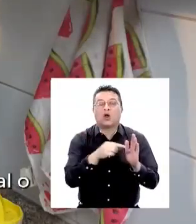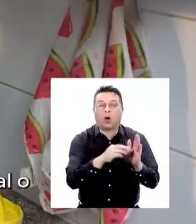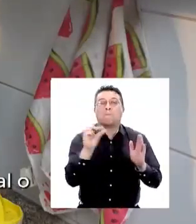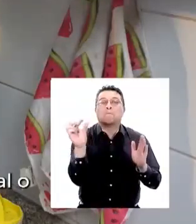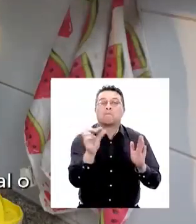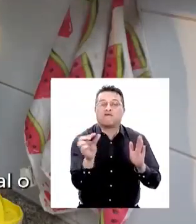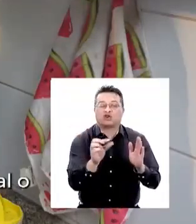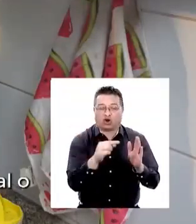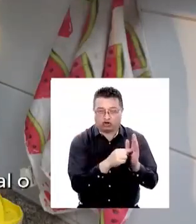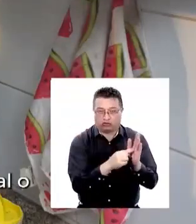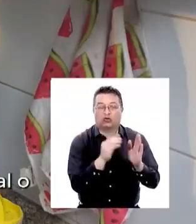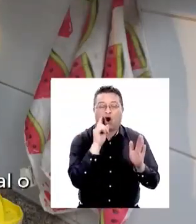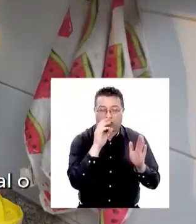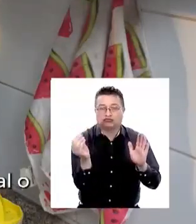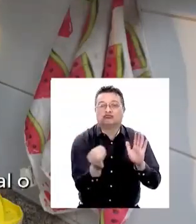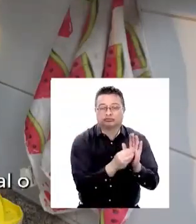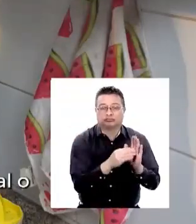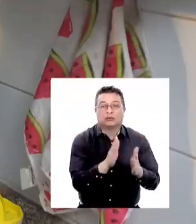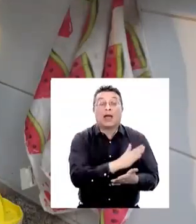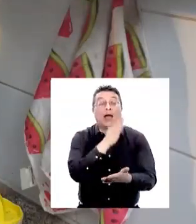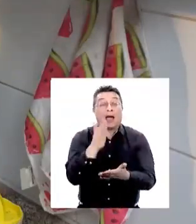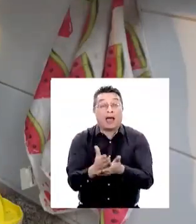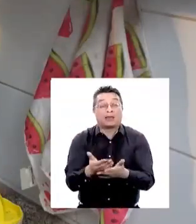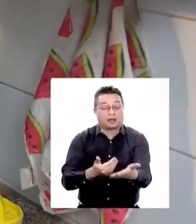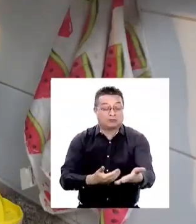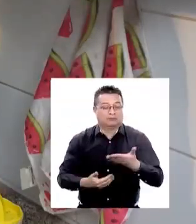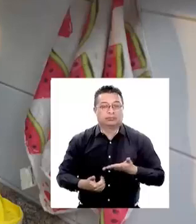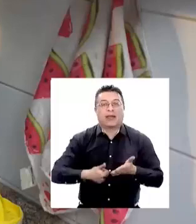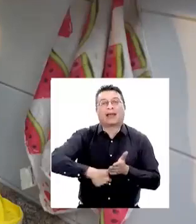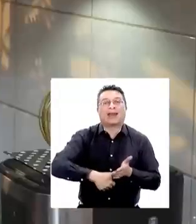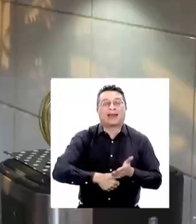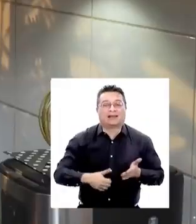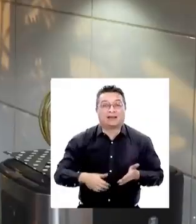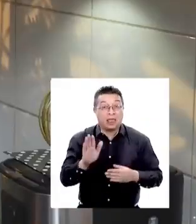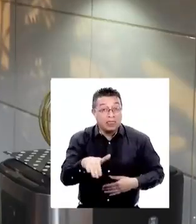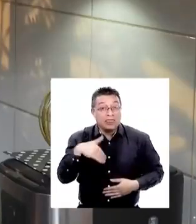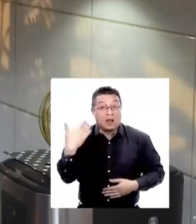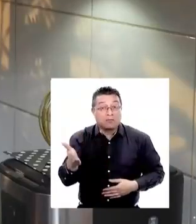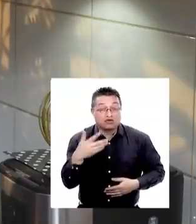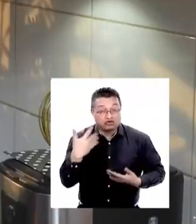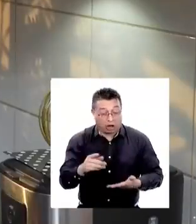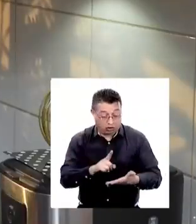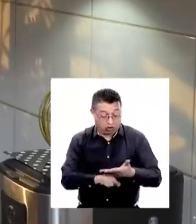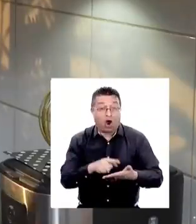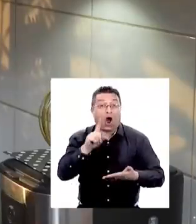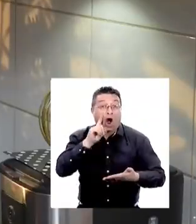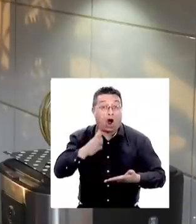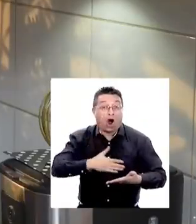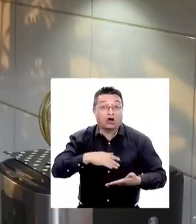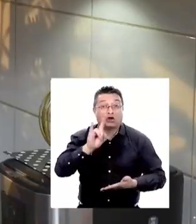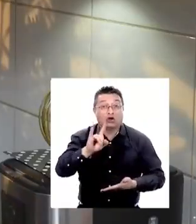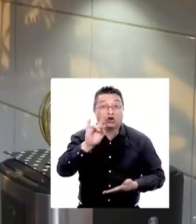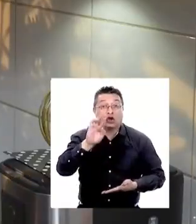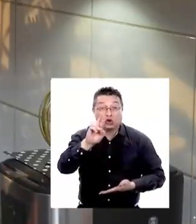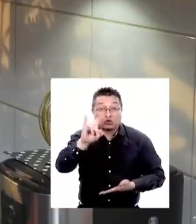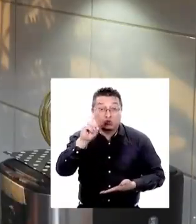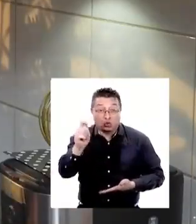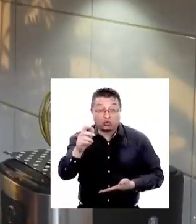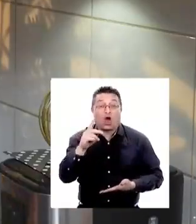número interno, temporal o provisorio, hasta que le den su carnet. Después, cuando tenga su RUT, podrá